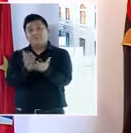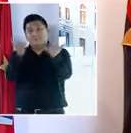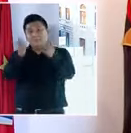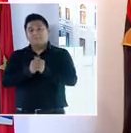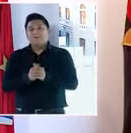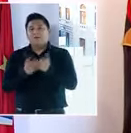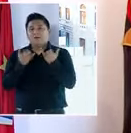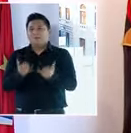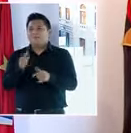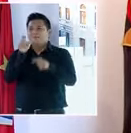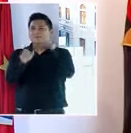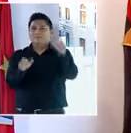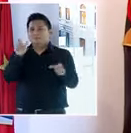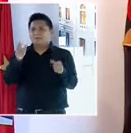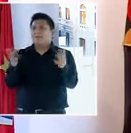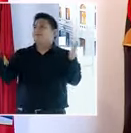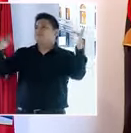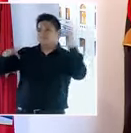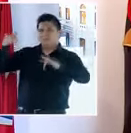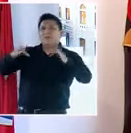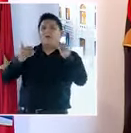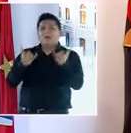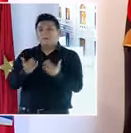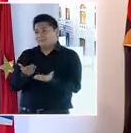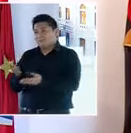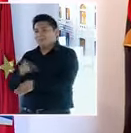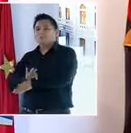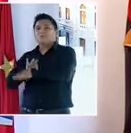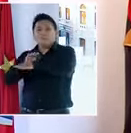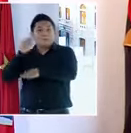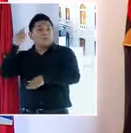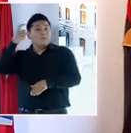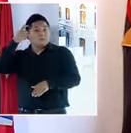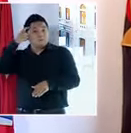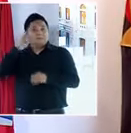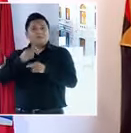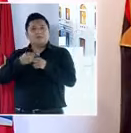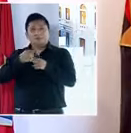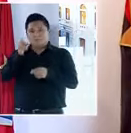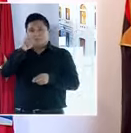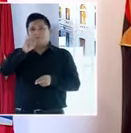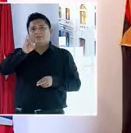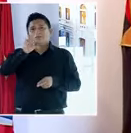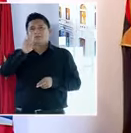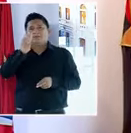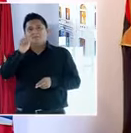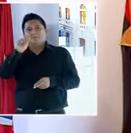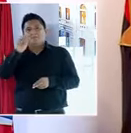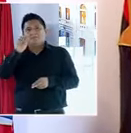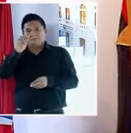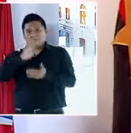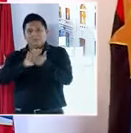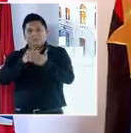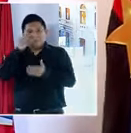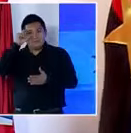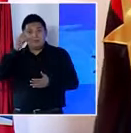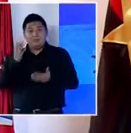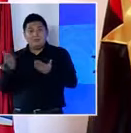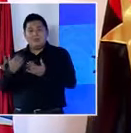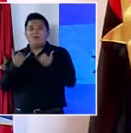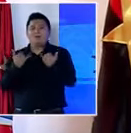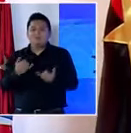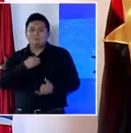participan en este encuentro con el señor gobernador, el doctor Silvano Serrano Guerrero, para conocer el informe de gestión Más